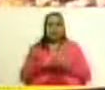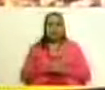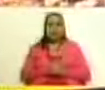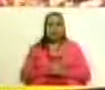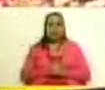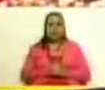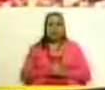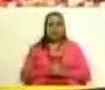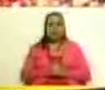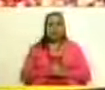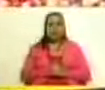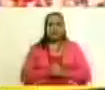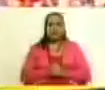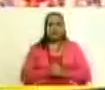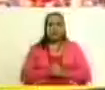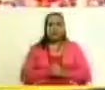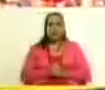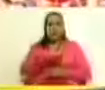El